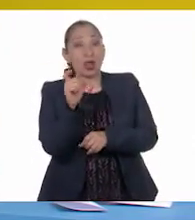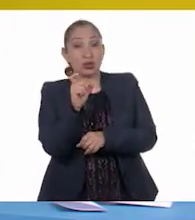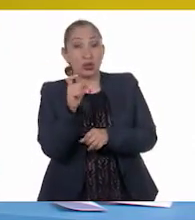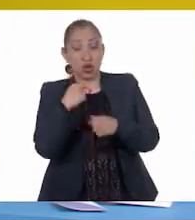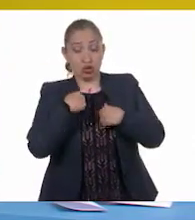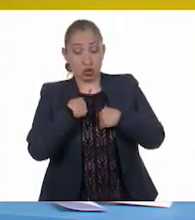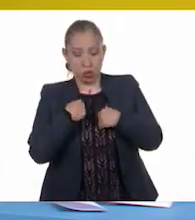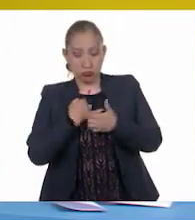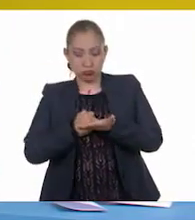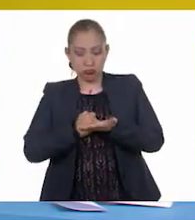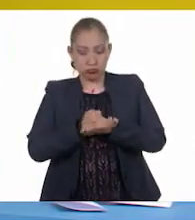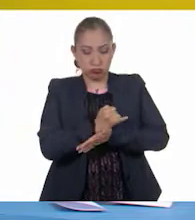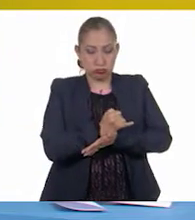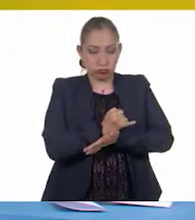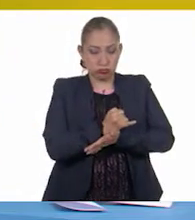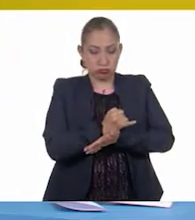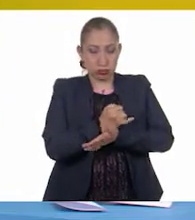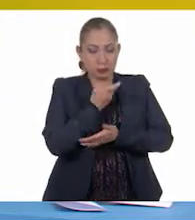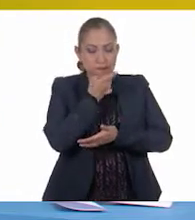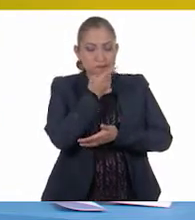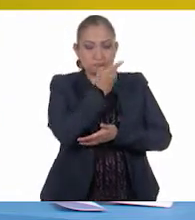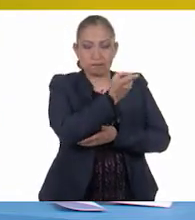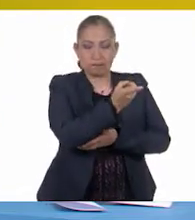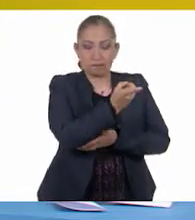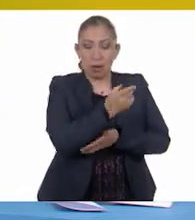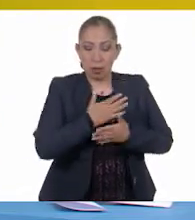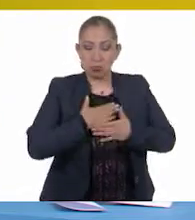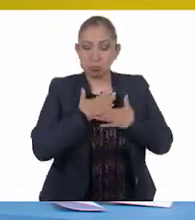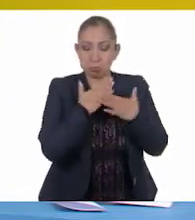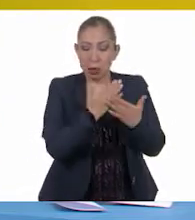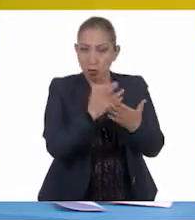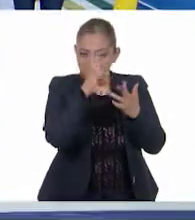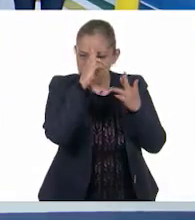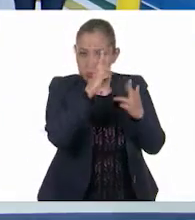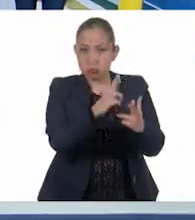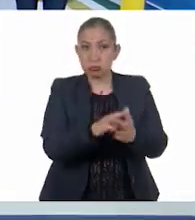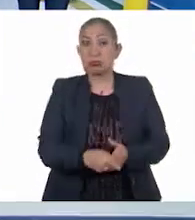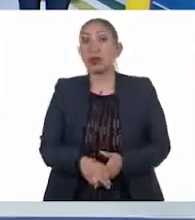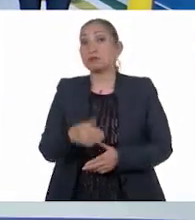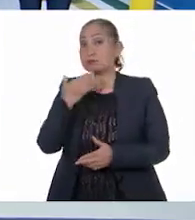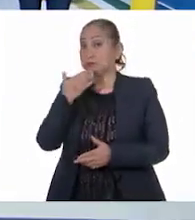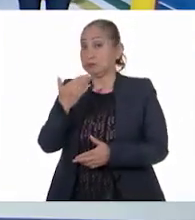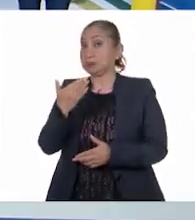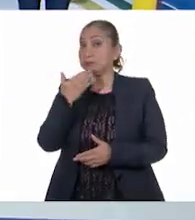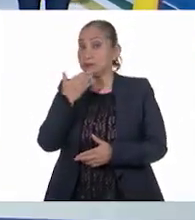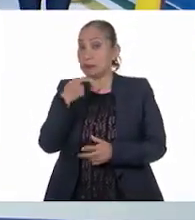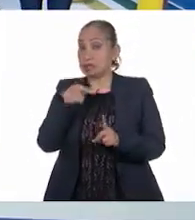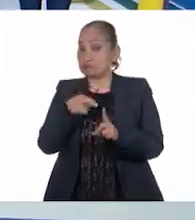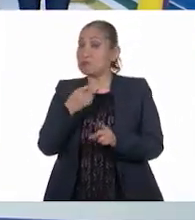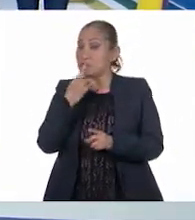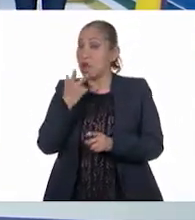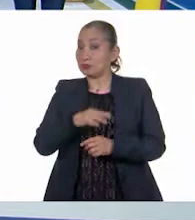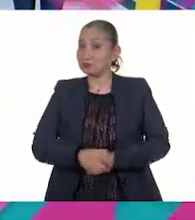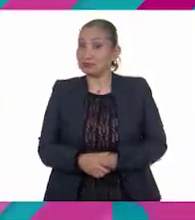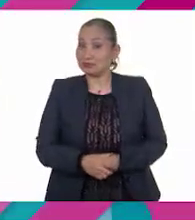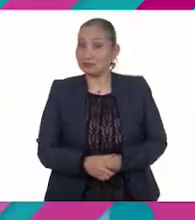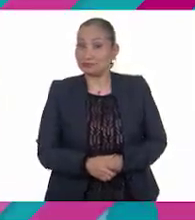nuestra decisión es comunicarnos asertivamente. La mejor opción, sin duda.